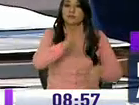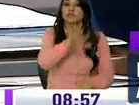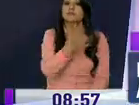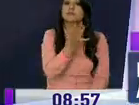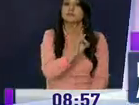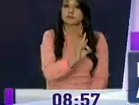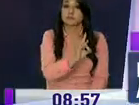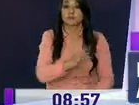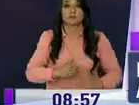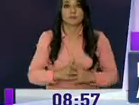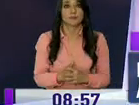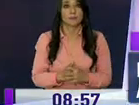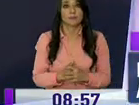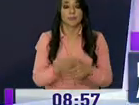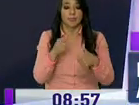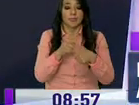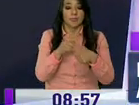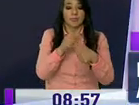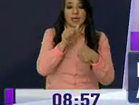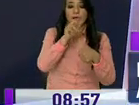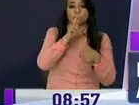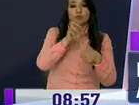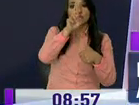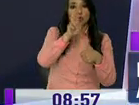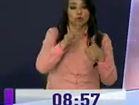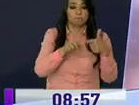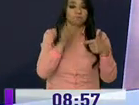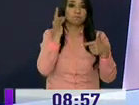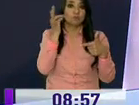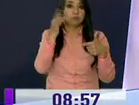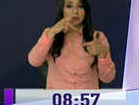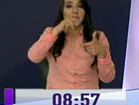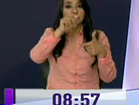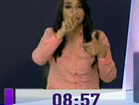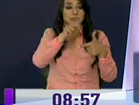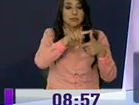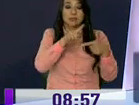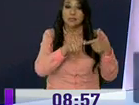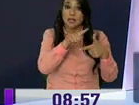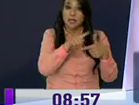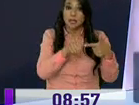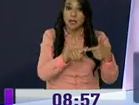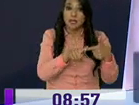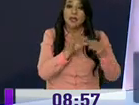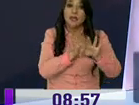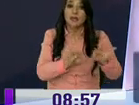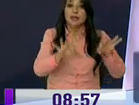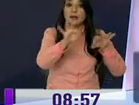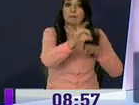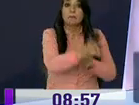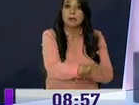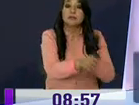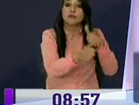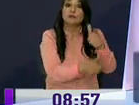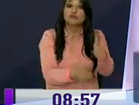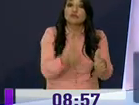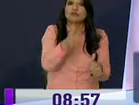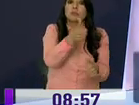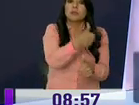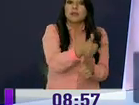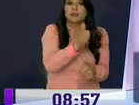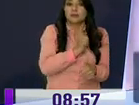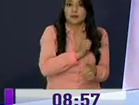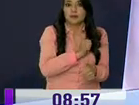2018. El doctor Arturo Cabrera y la doctora Patricia Guaicha reemplazaron como suplentes, porque